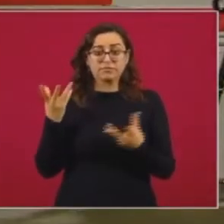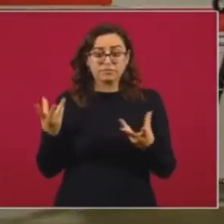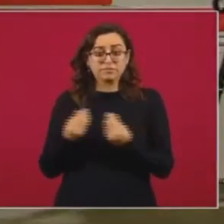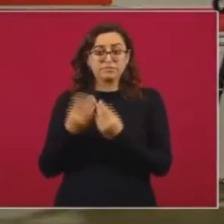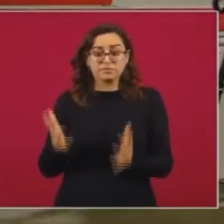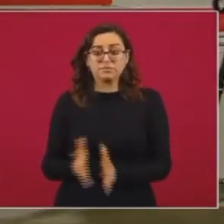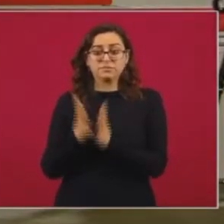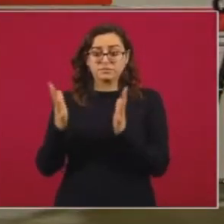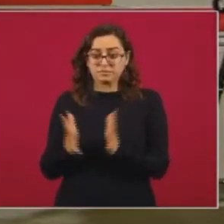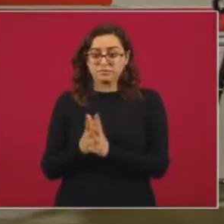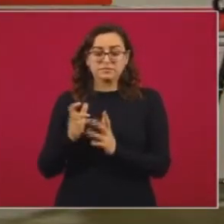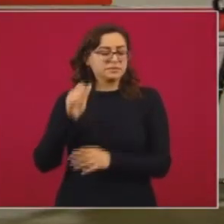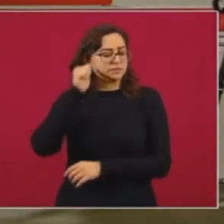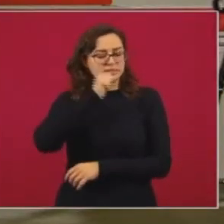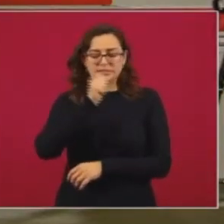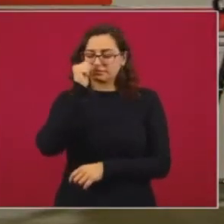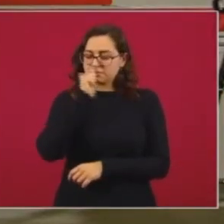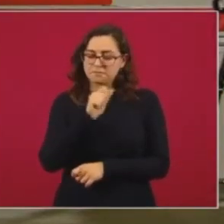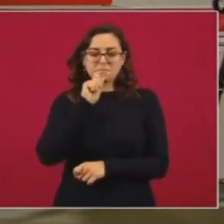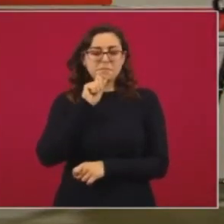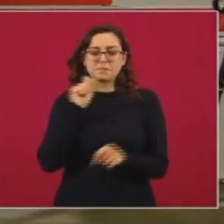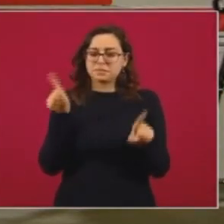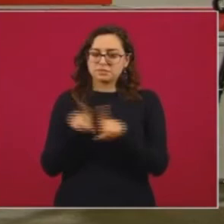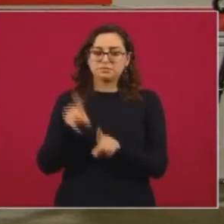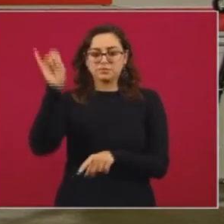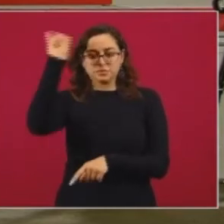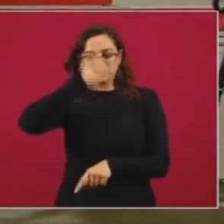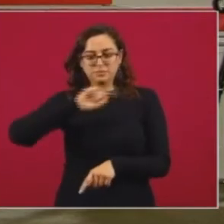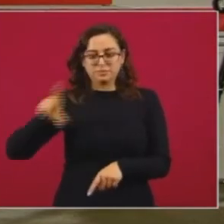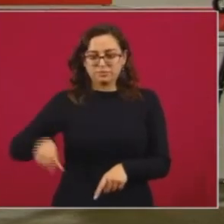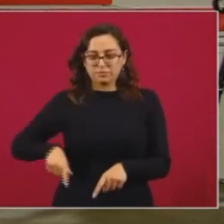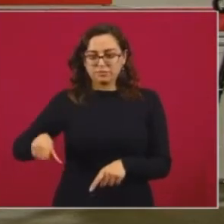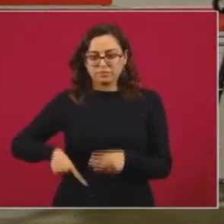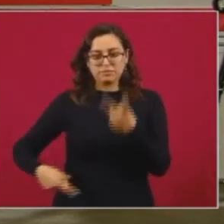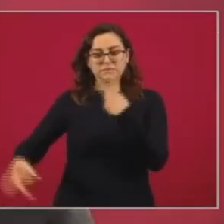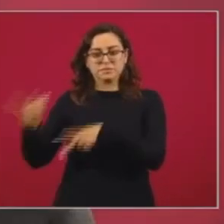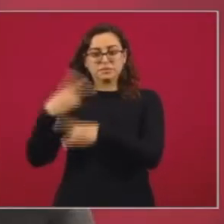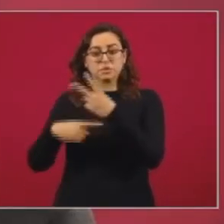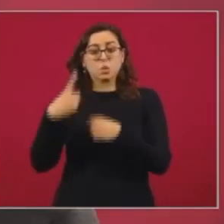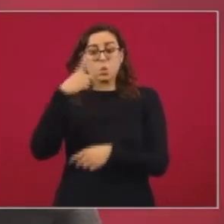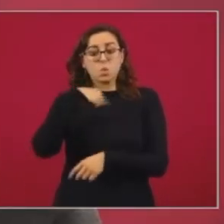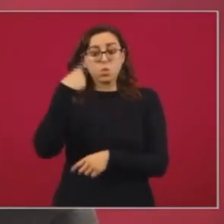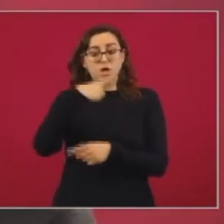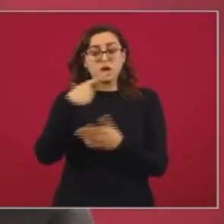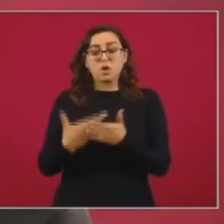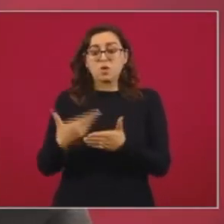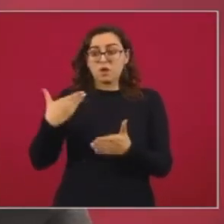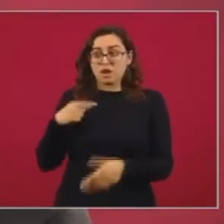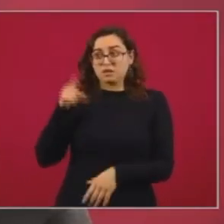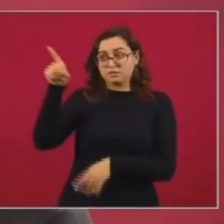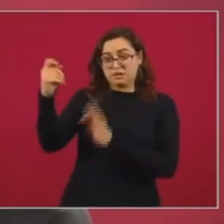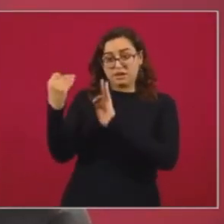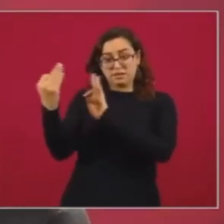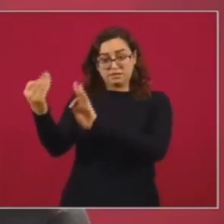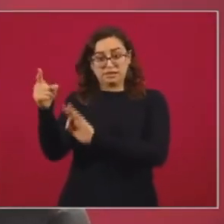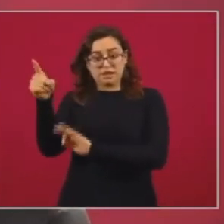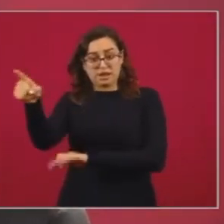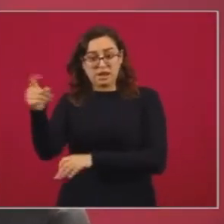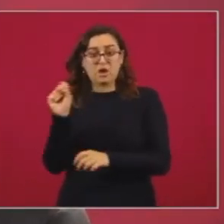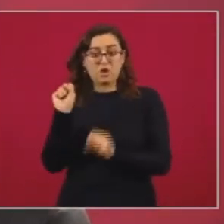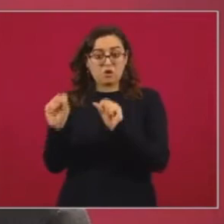nos acompaña invariablemente la jefa de gobierno. Una hora antes estuvimos en la oficina de la jefa de gobierno, todos